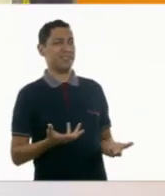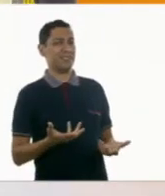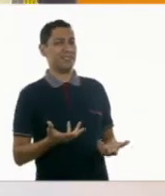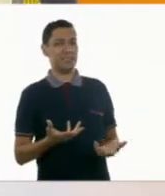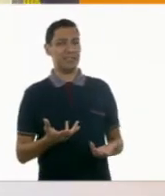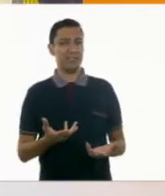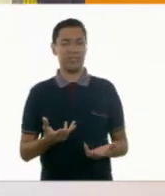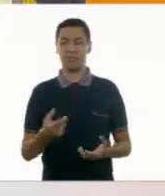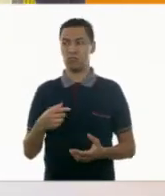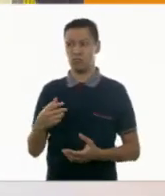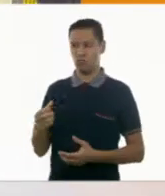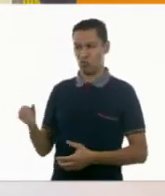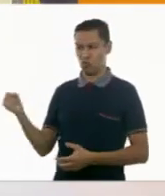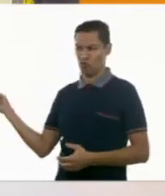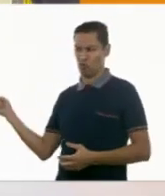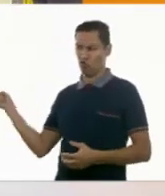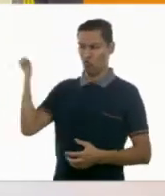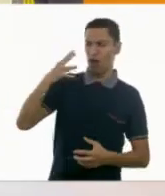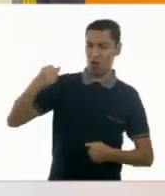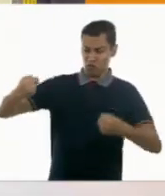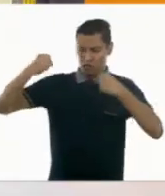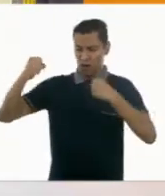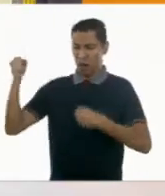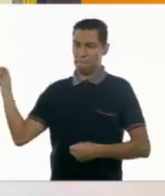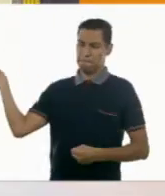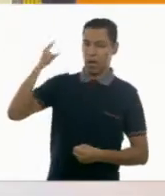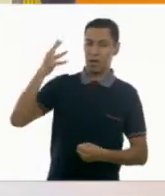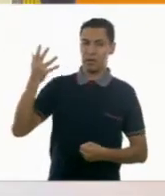medir un poquito la fuerza para ver...